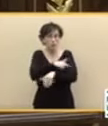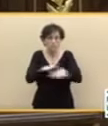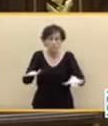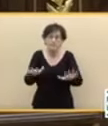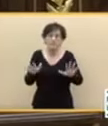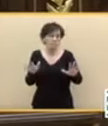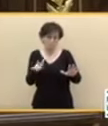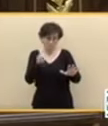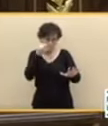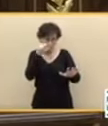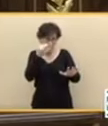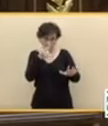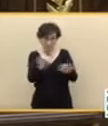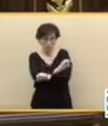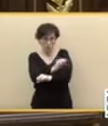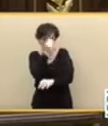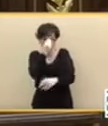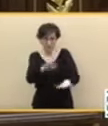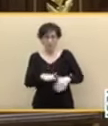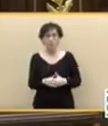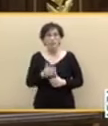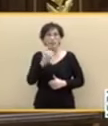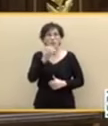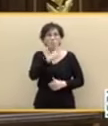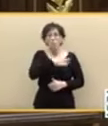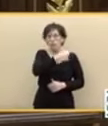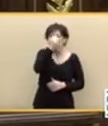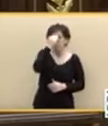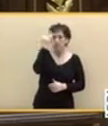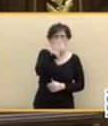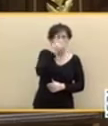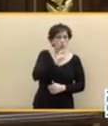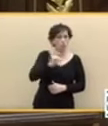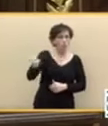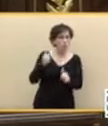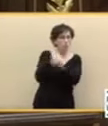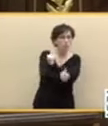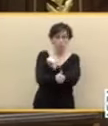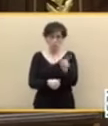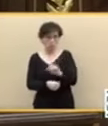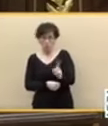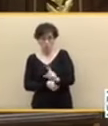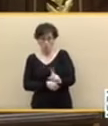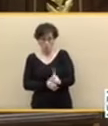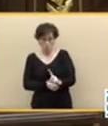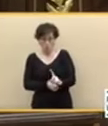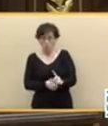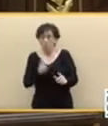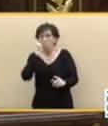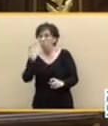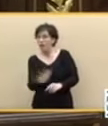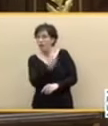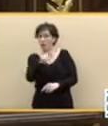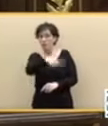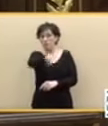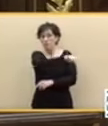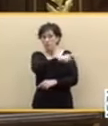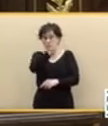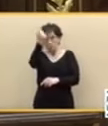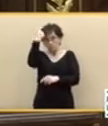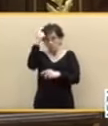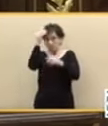¿Que otros les ganaran por la mano? No se da el caso. Se ve que viven en la burbuja que forman sus propias